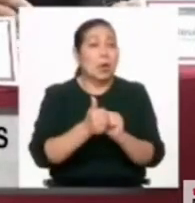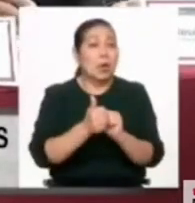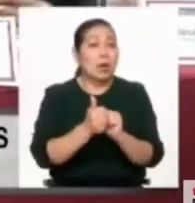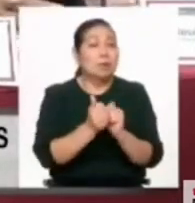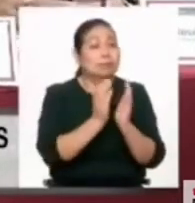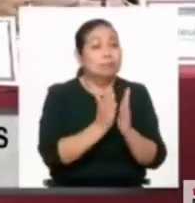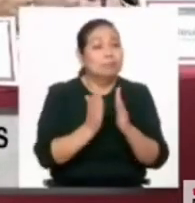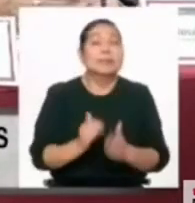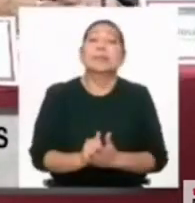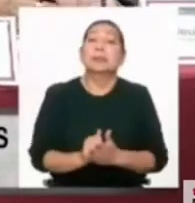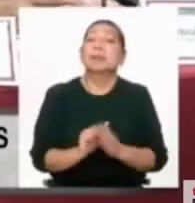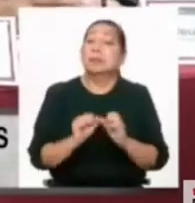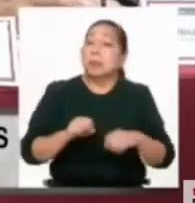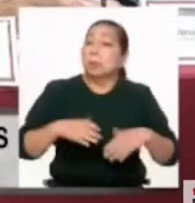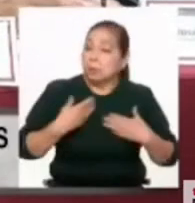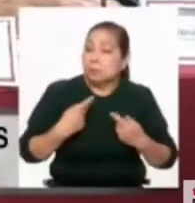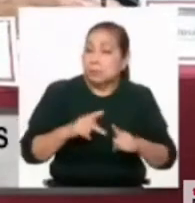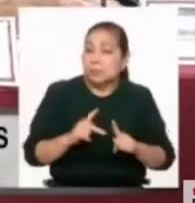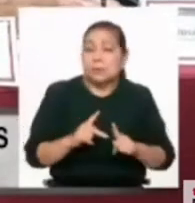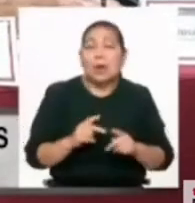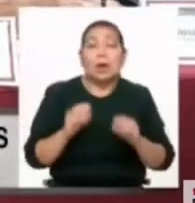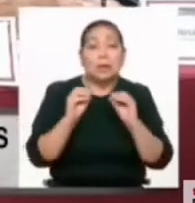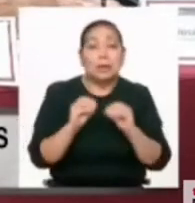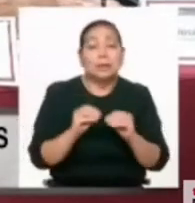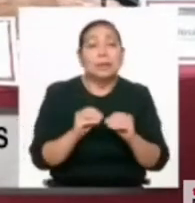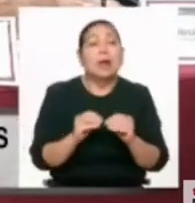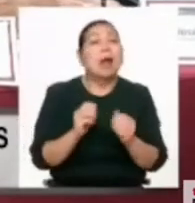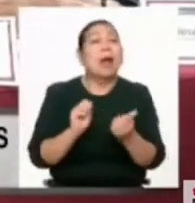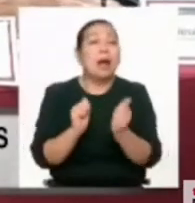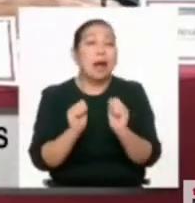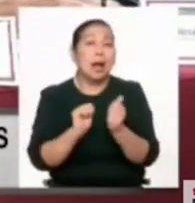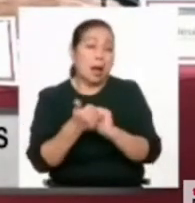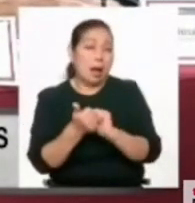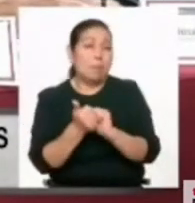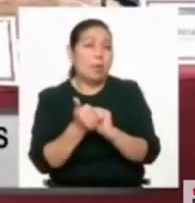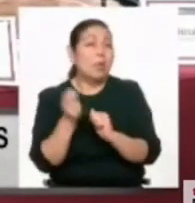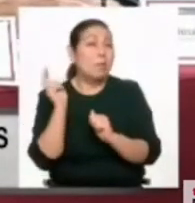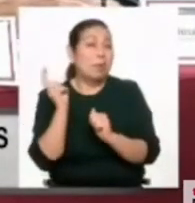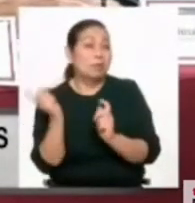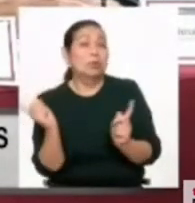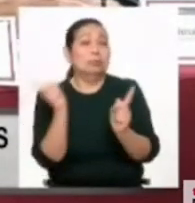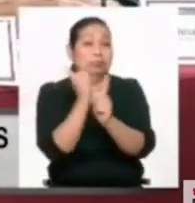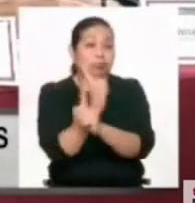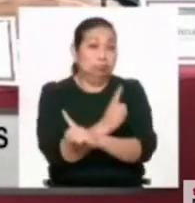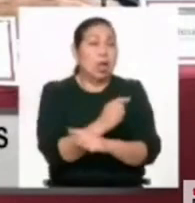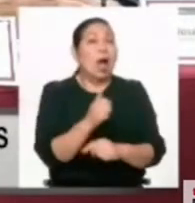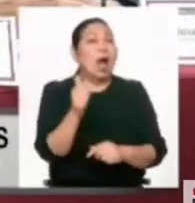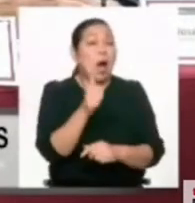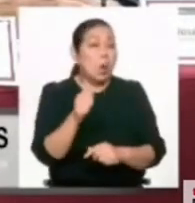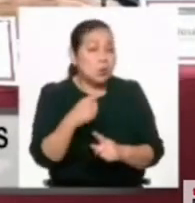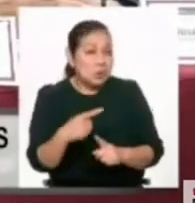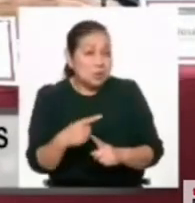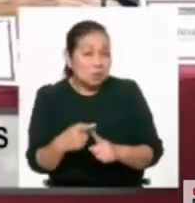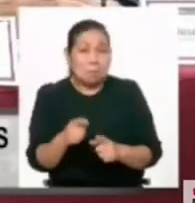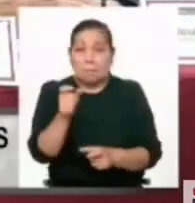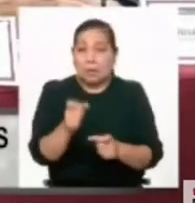en plazas orgánicas y puedan permitir el nombramiento, reasignación de los docentes, de los auxiliares